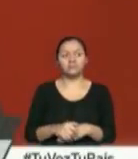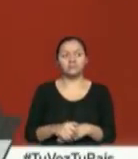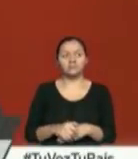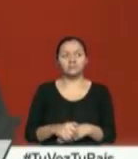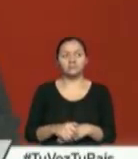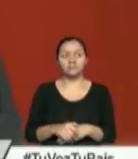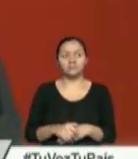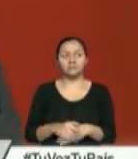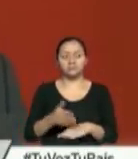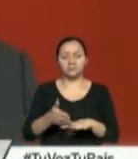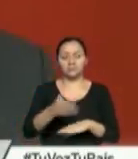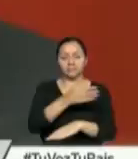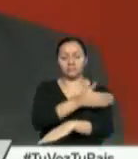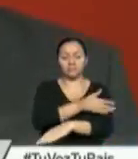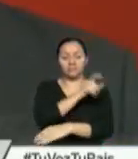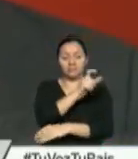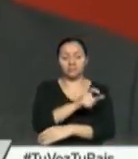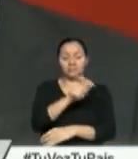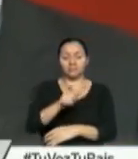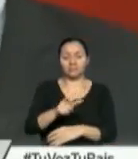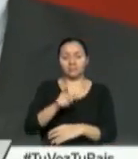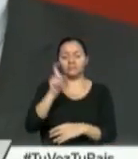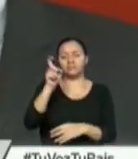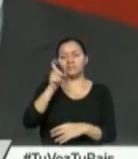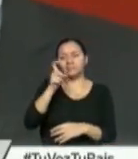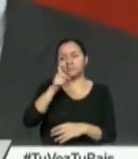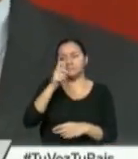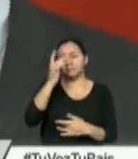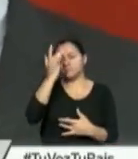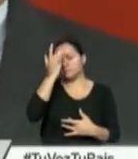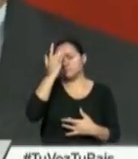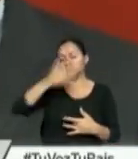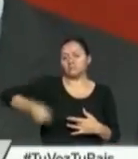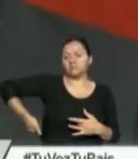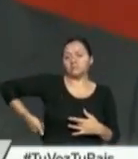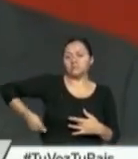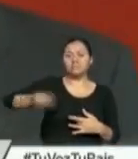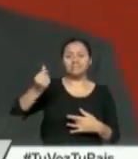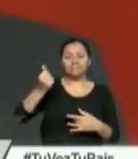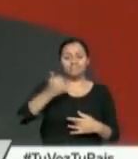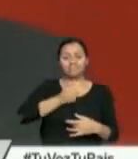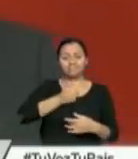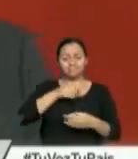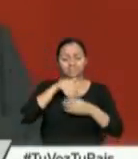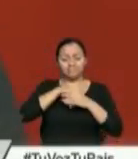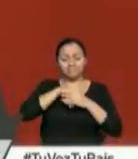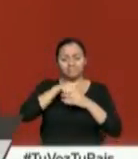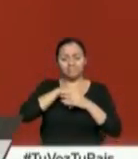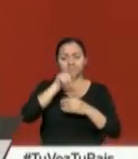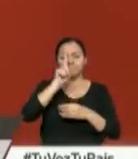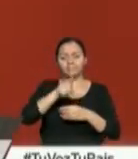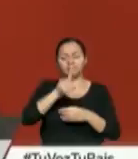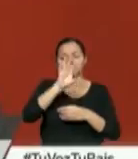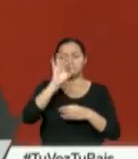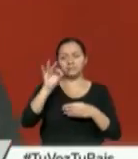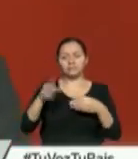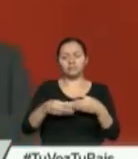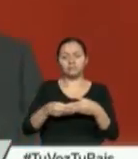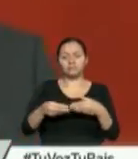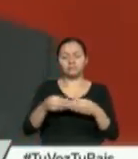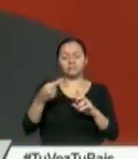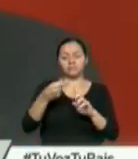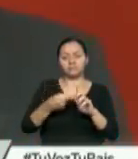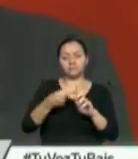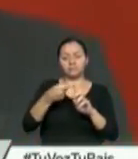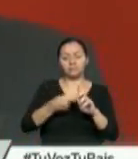los pacientes que necesitaban hemodiálisis o sacaban de su bolsillo los casi $1,500 mensuales